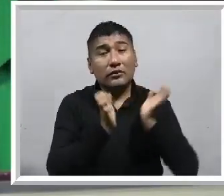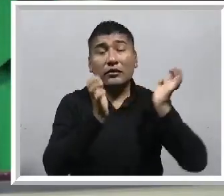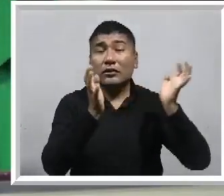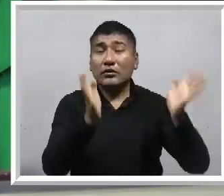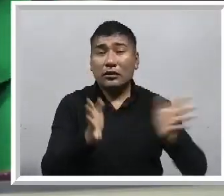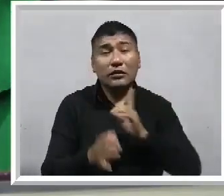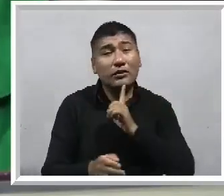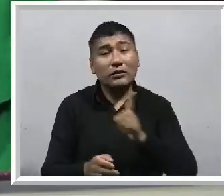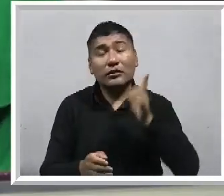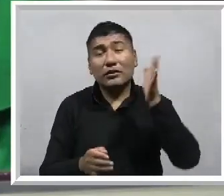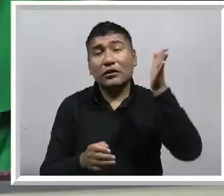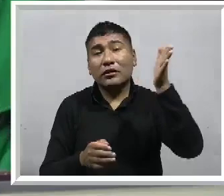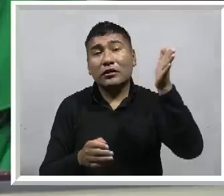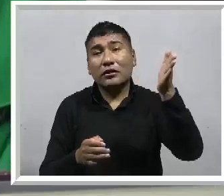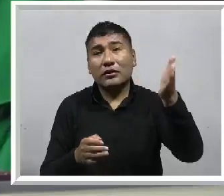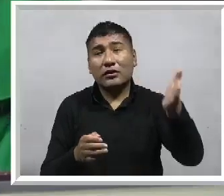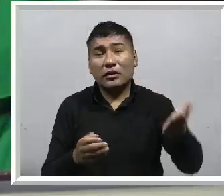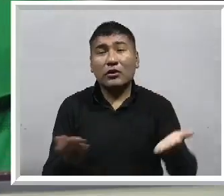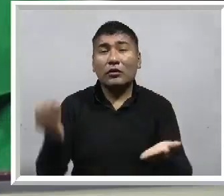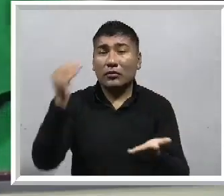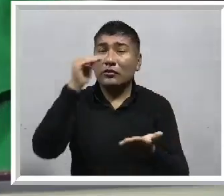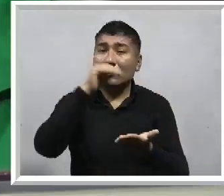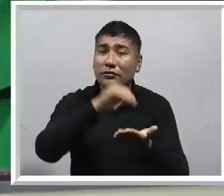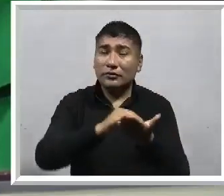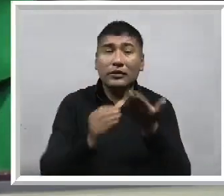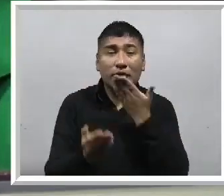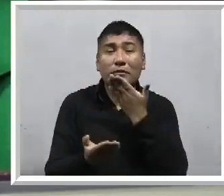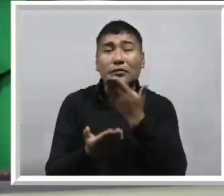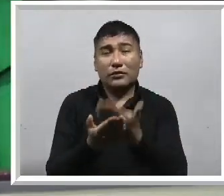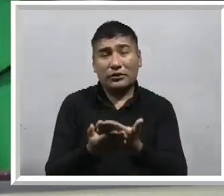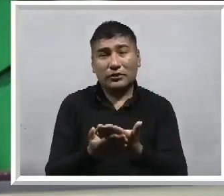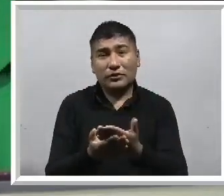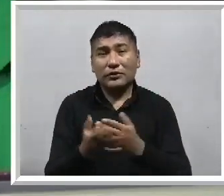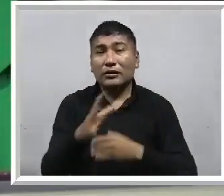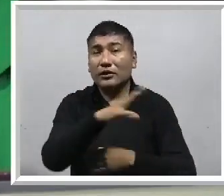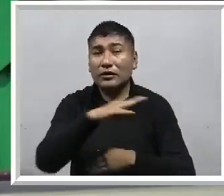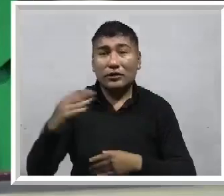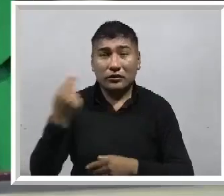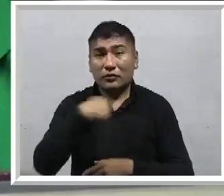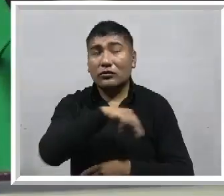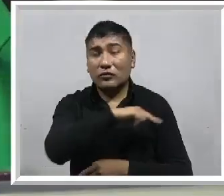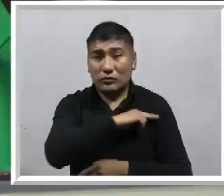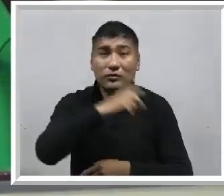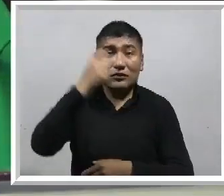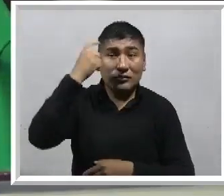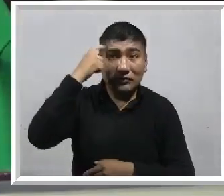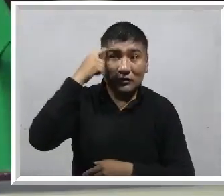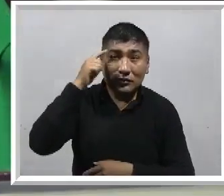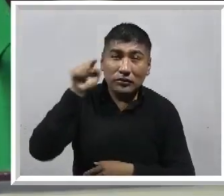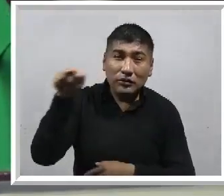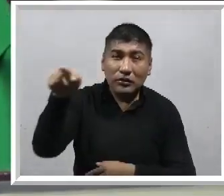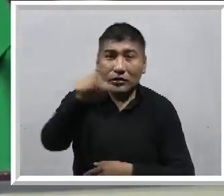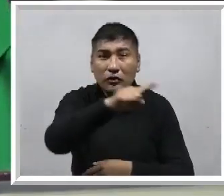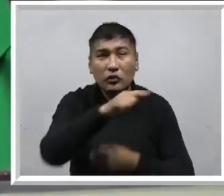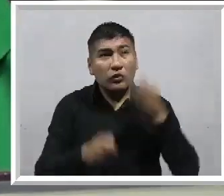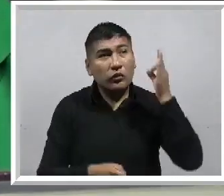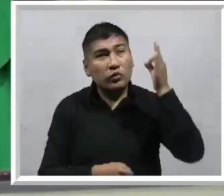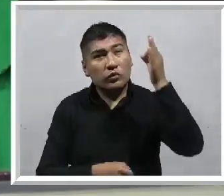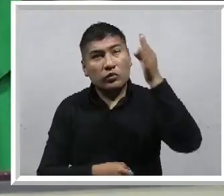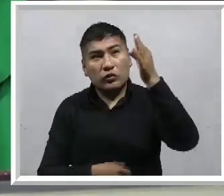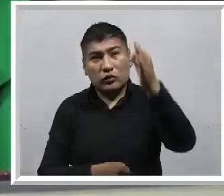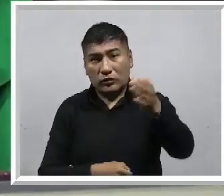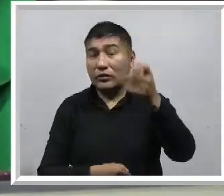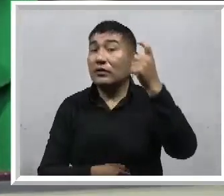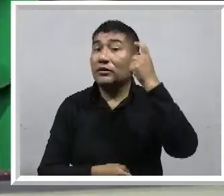sea y retorne al bien y pensemos en el futuro